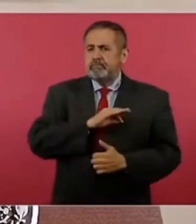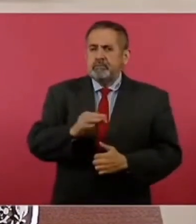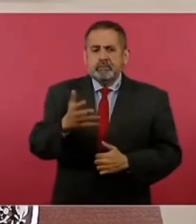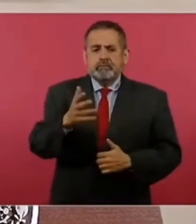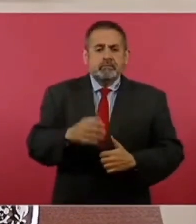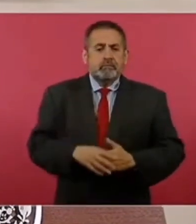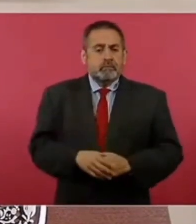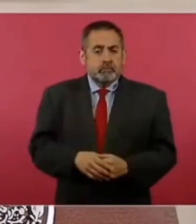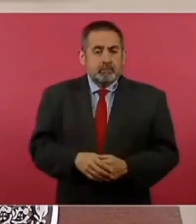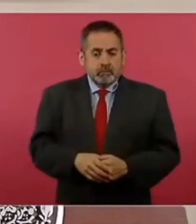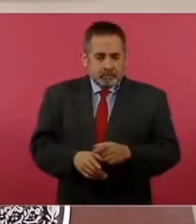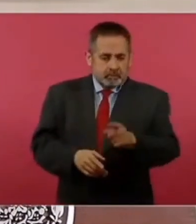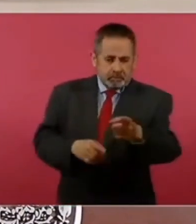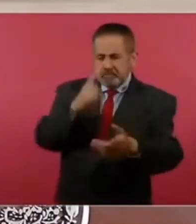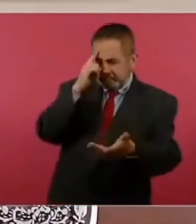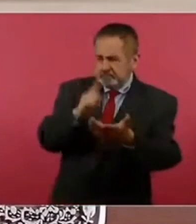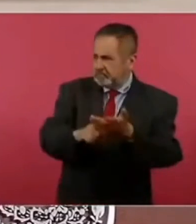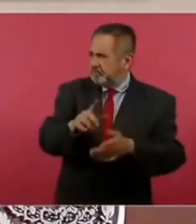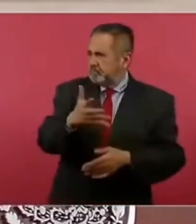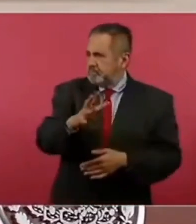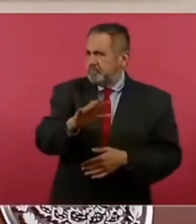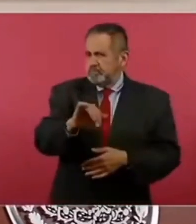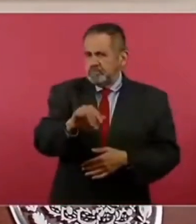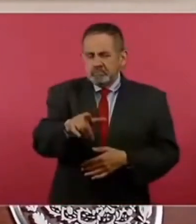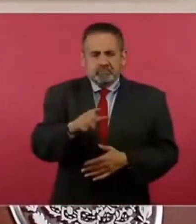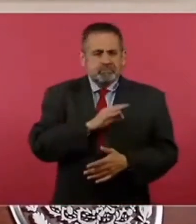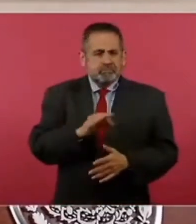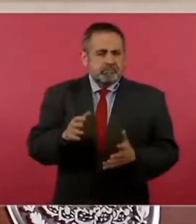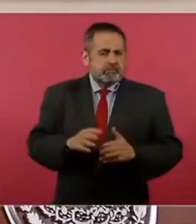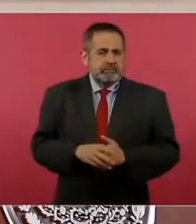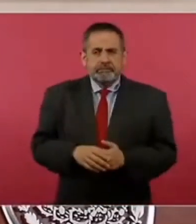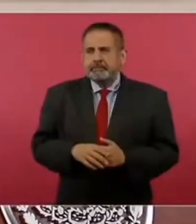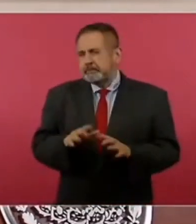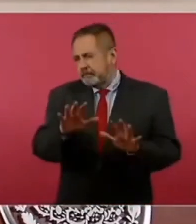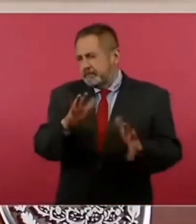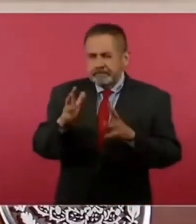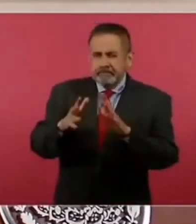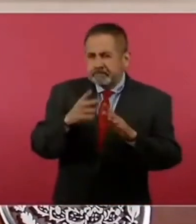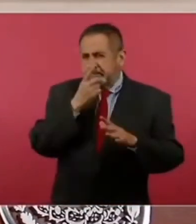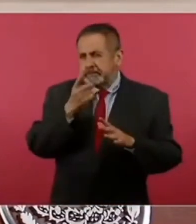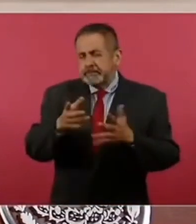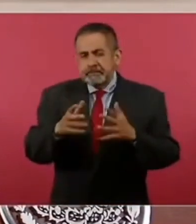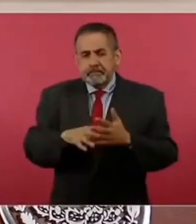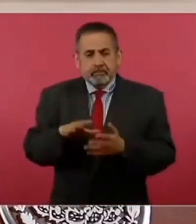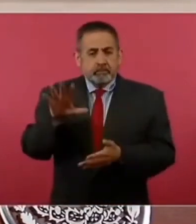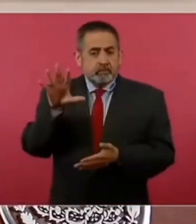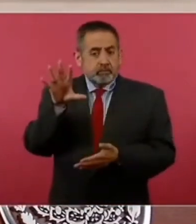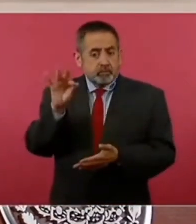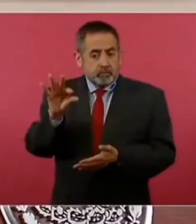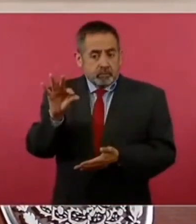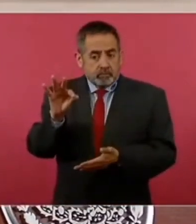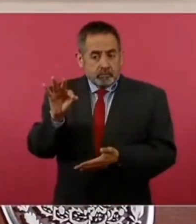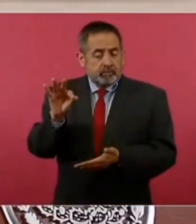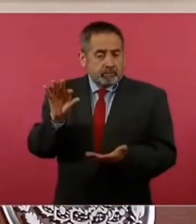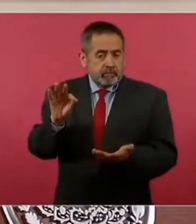Pues sí yo creo porque oficialmente se habla de cuarenta